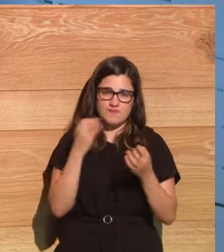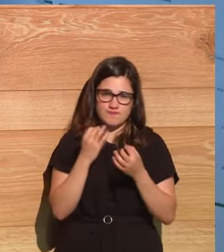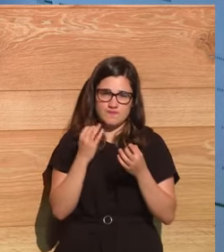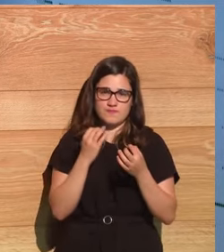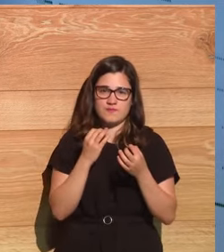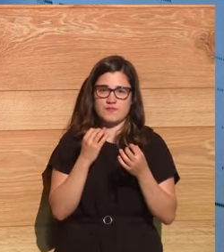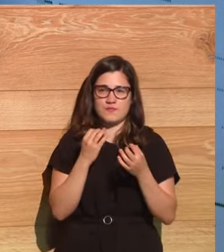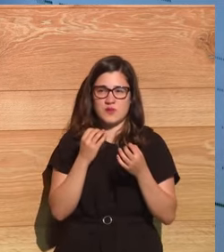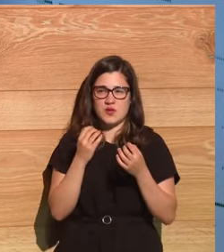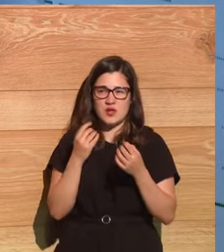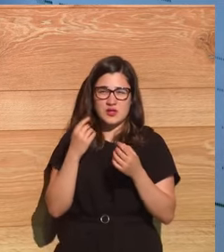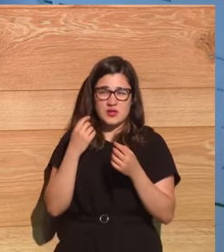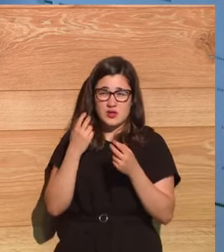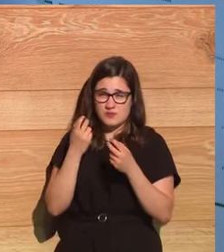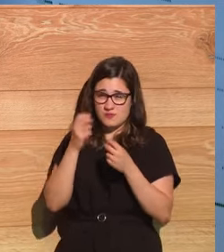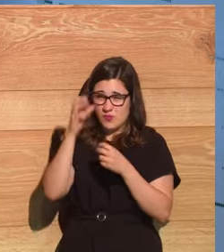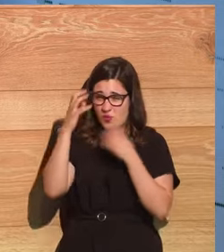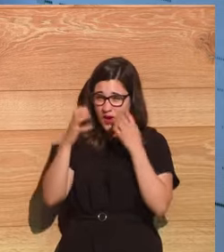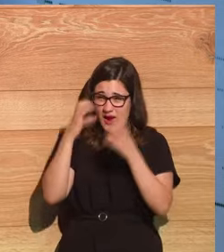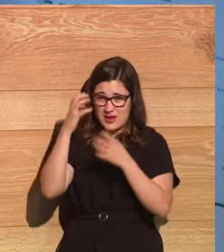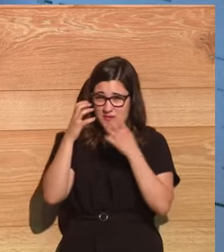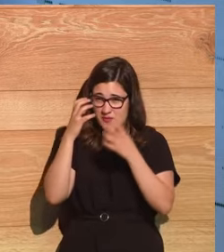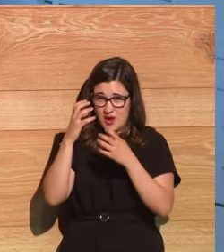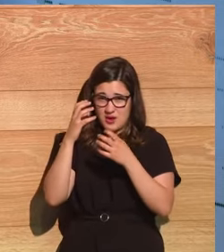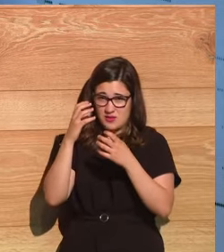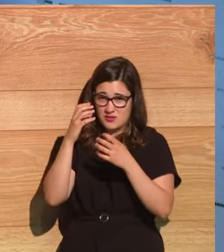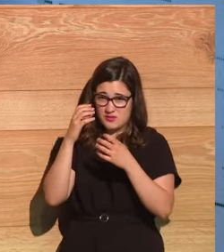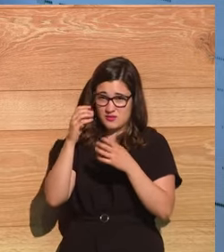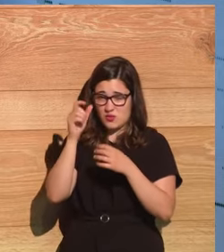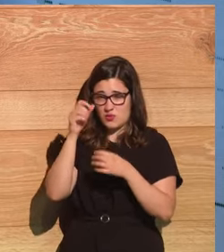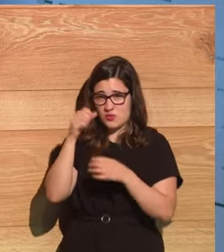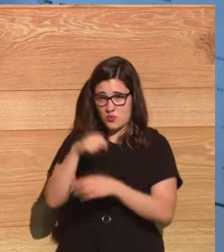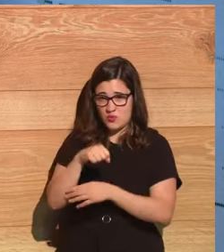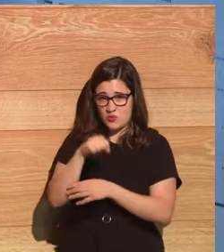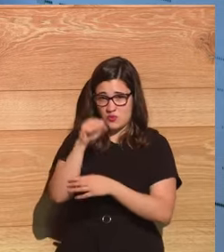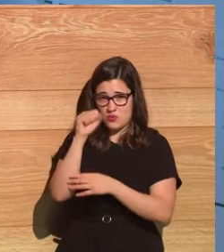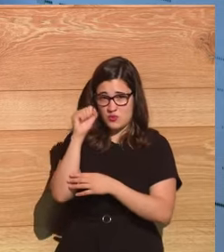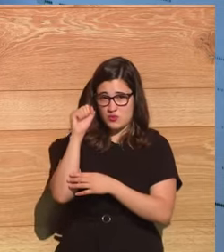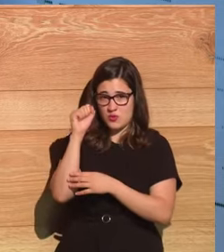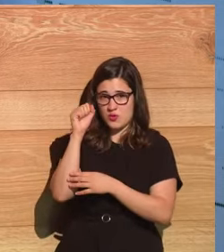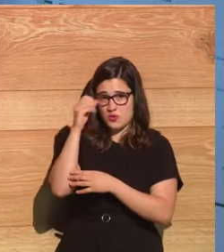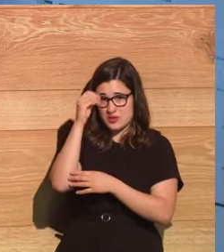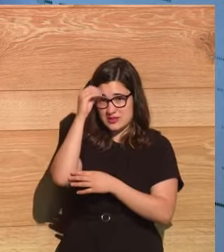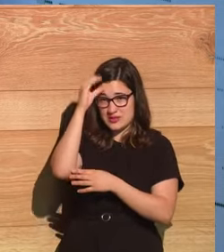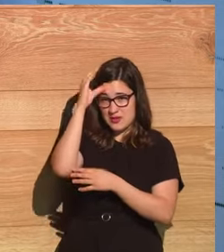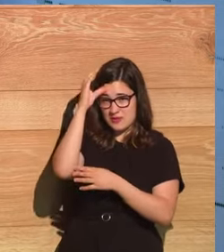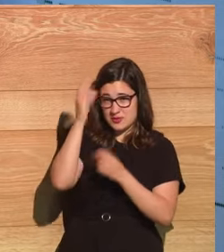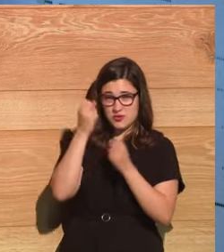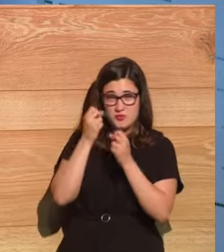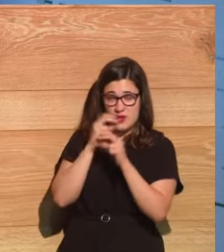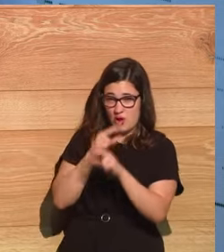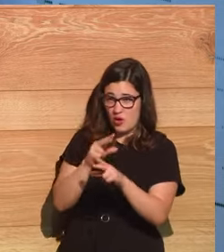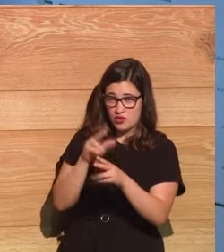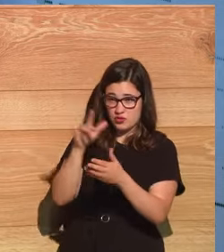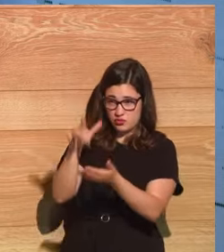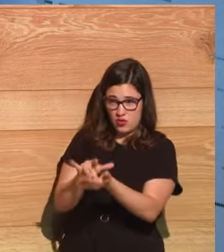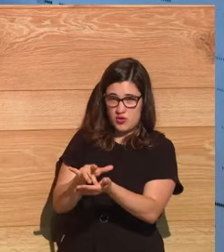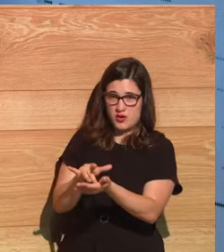paliar lo peor que le puede pasar a un animal como Homo sapiens, que es un animal que yo definiría como social o hipersocial, que es el